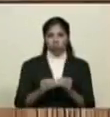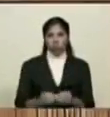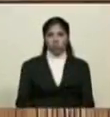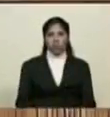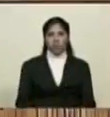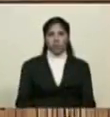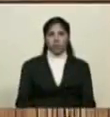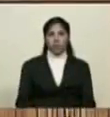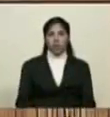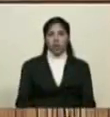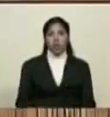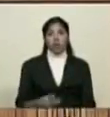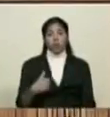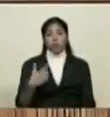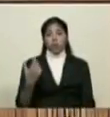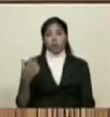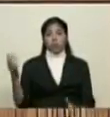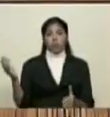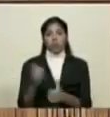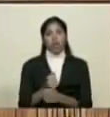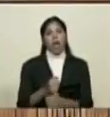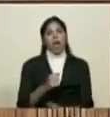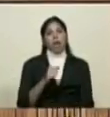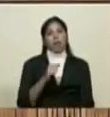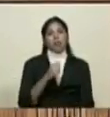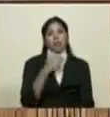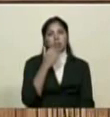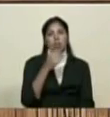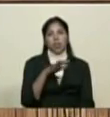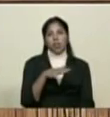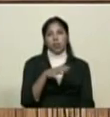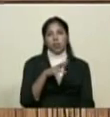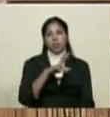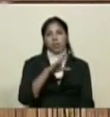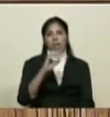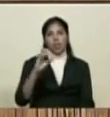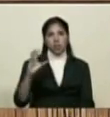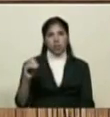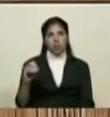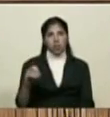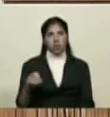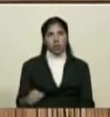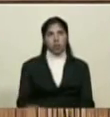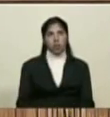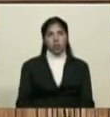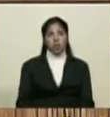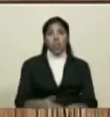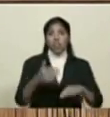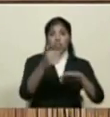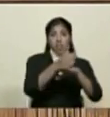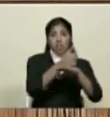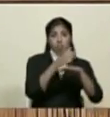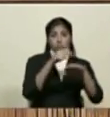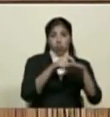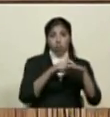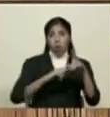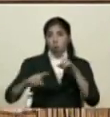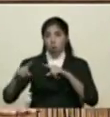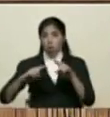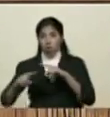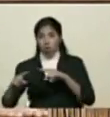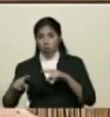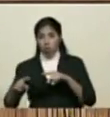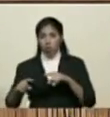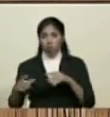con casi 300, díganme ustedes. ¿Cómo se trabaja así? Entre direcciones generales, direcciones de línea, coordinaciones y